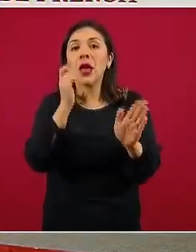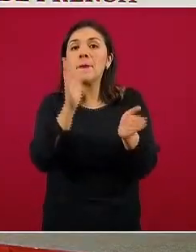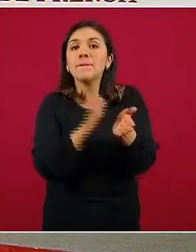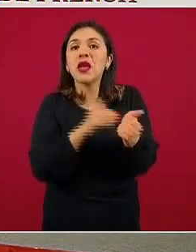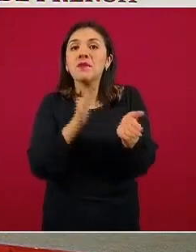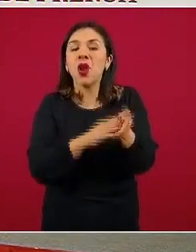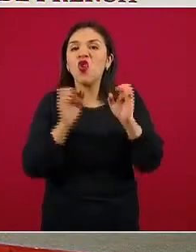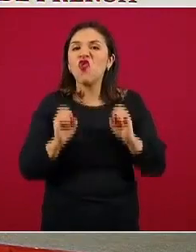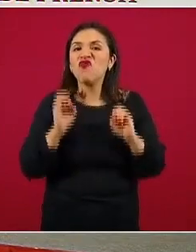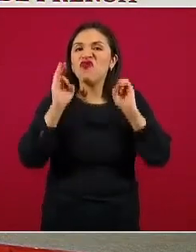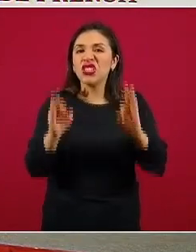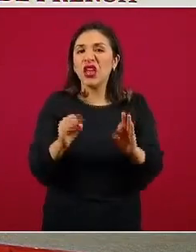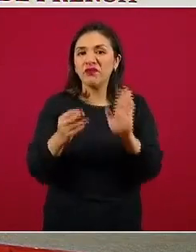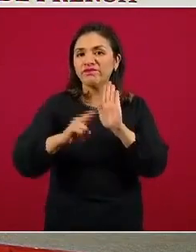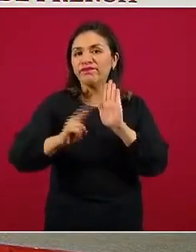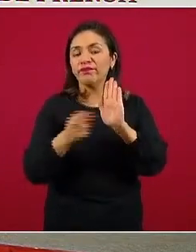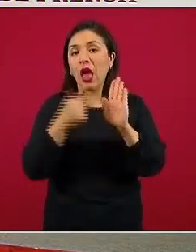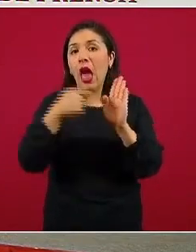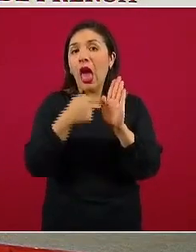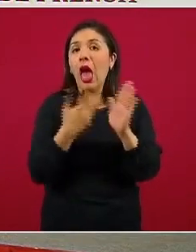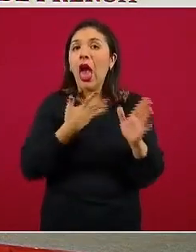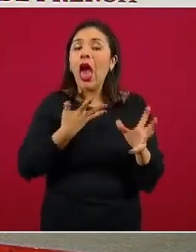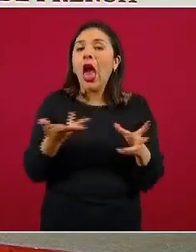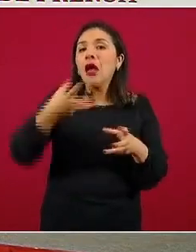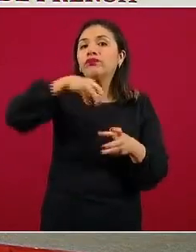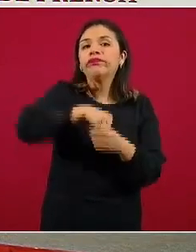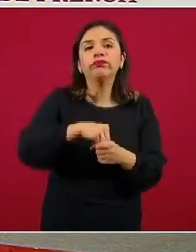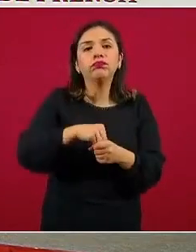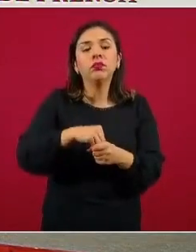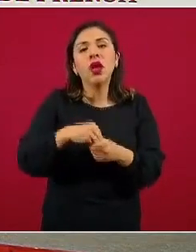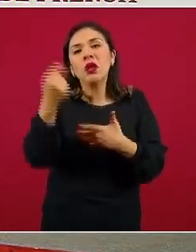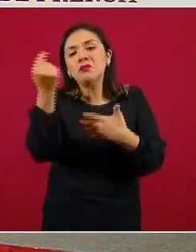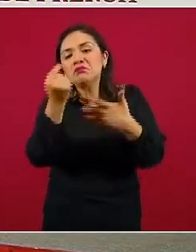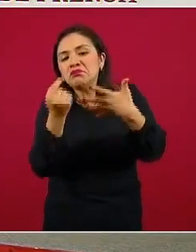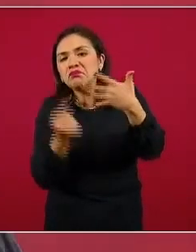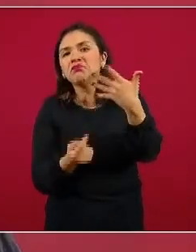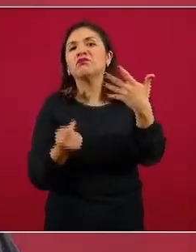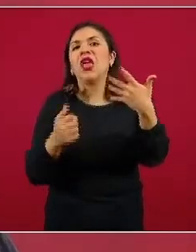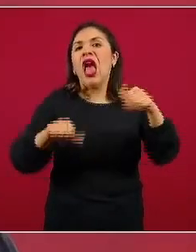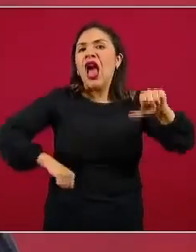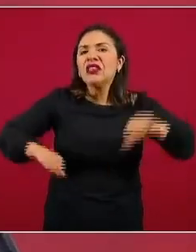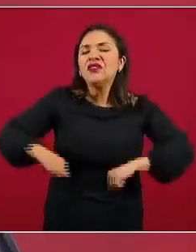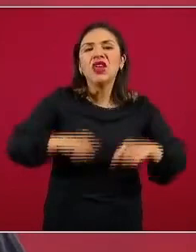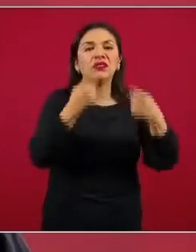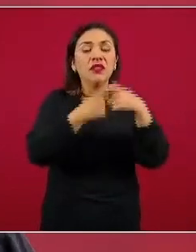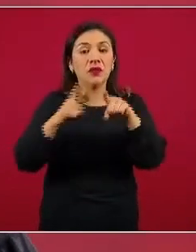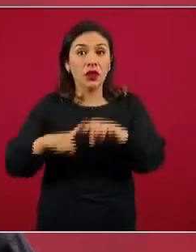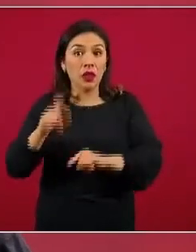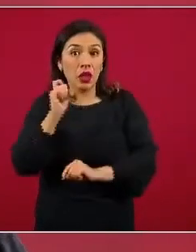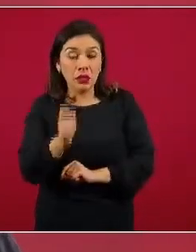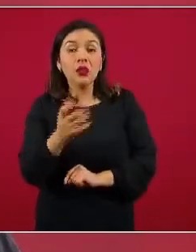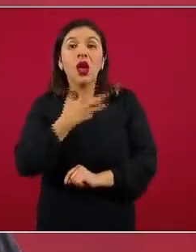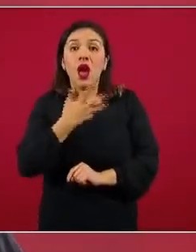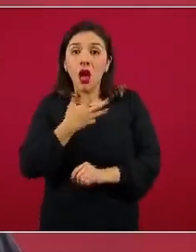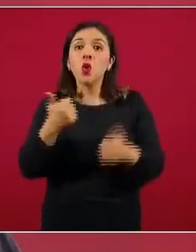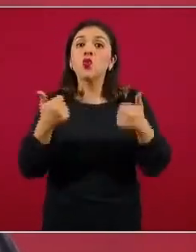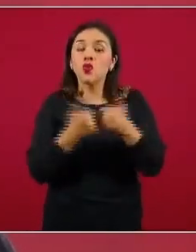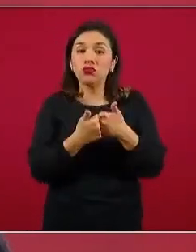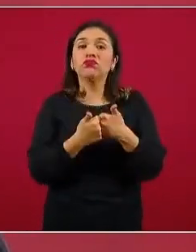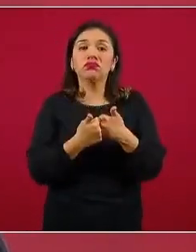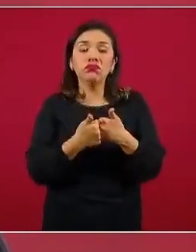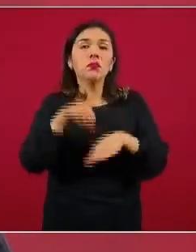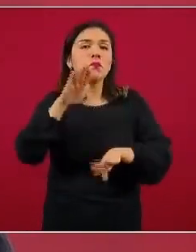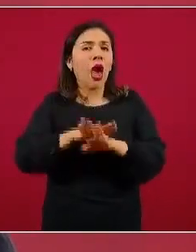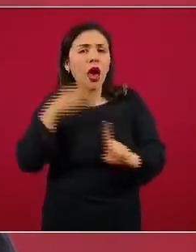documento oficial que integra todas estas definiciones, todas estas acciones, y que además van a estar